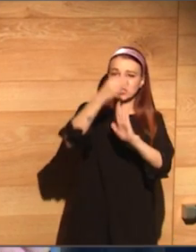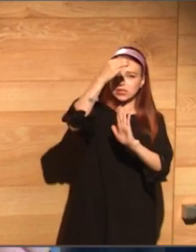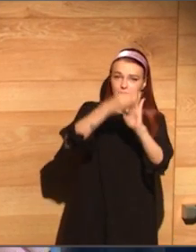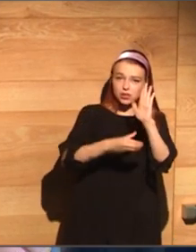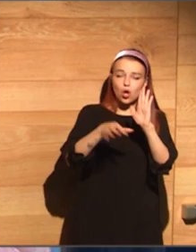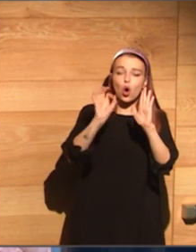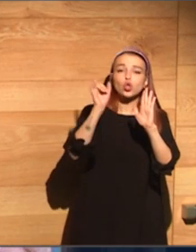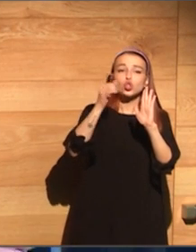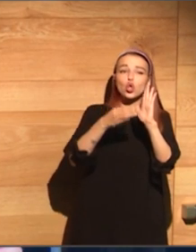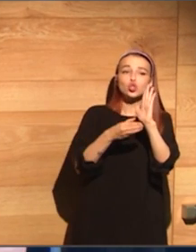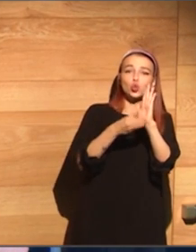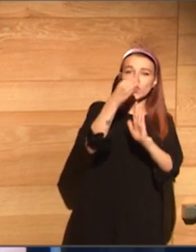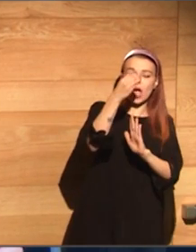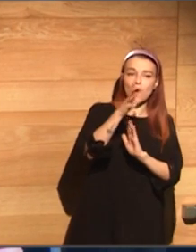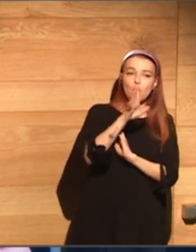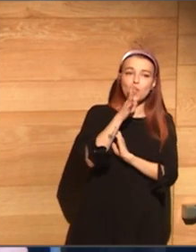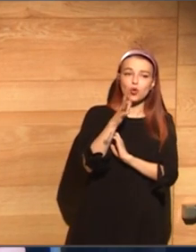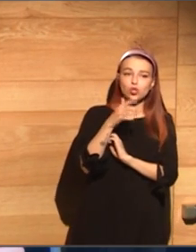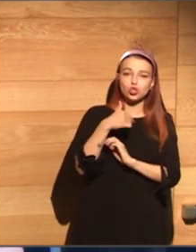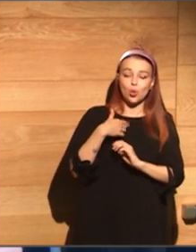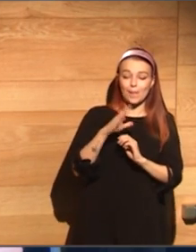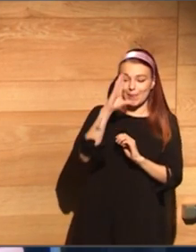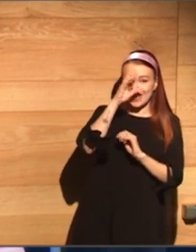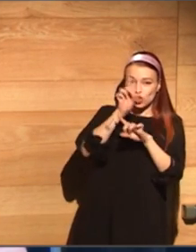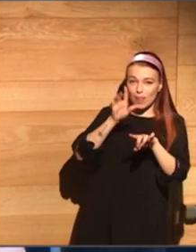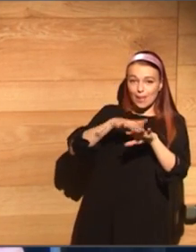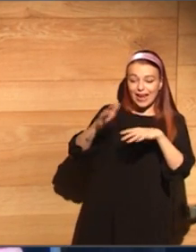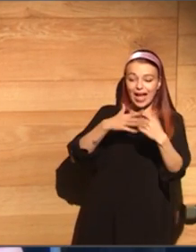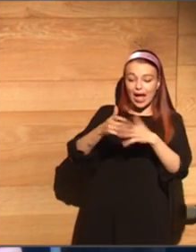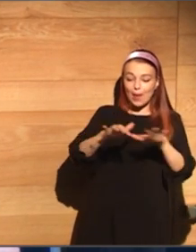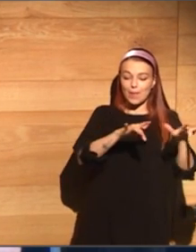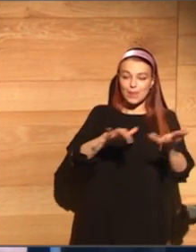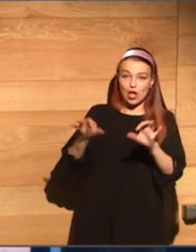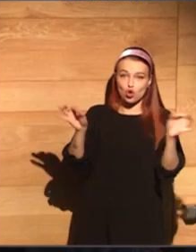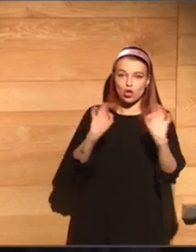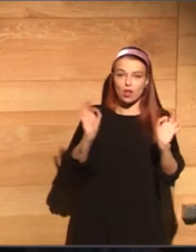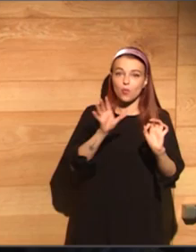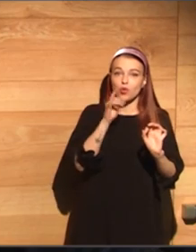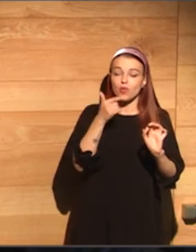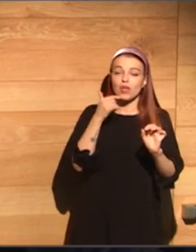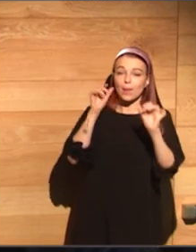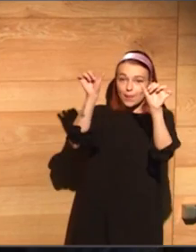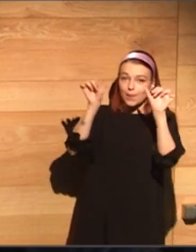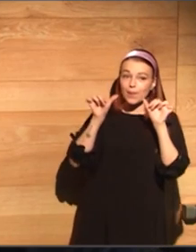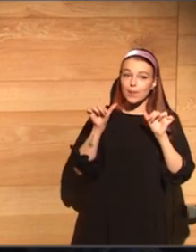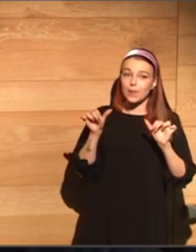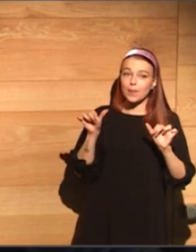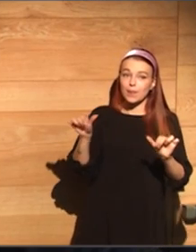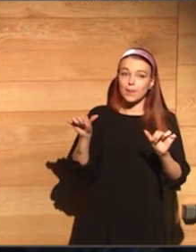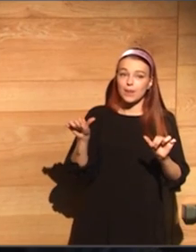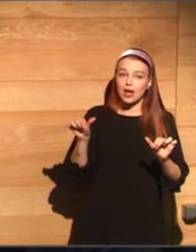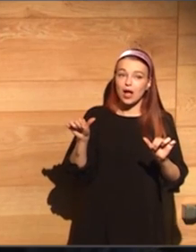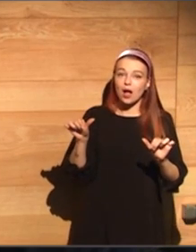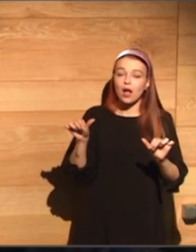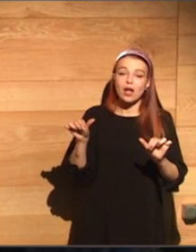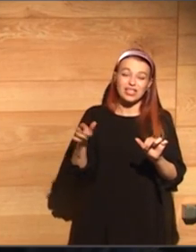los que solo subían cuando tú te escondías para no tocar el piano? Era de los que en la placa de impidan que los niños viajen solos se le tachaba el IM con las llaves